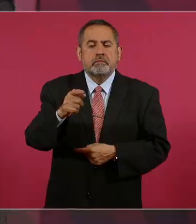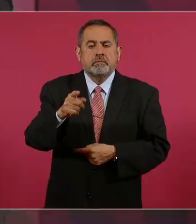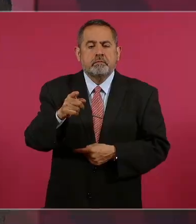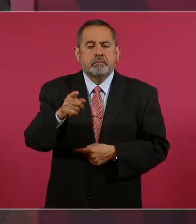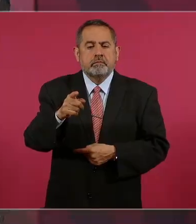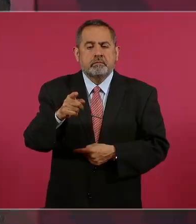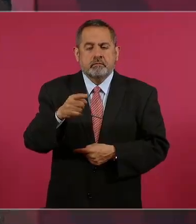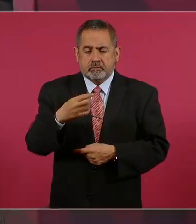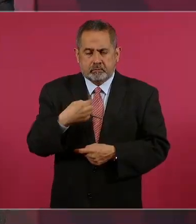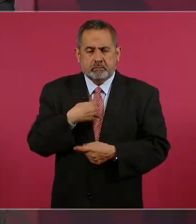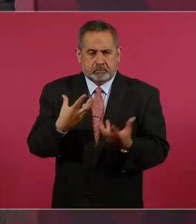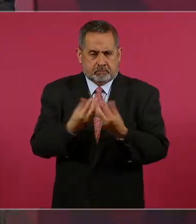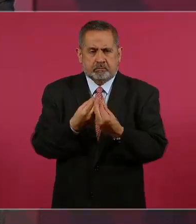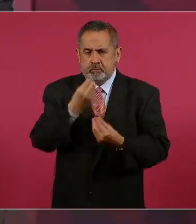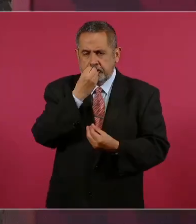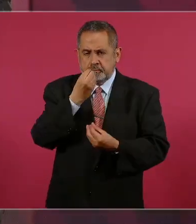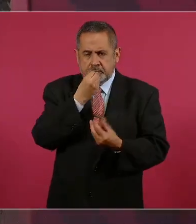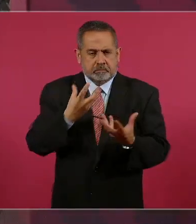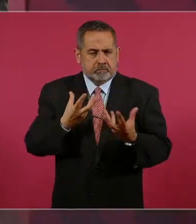a comer juntos